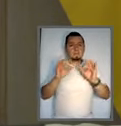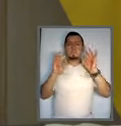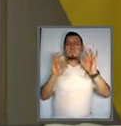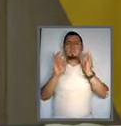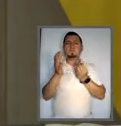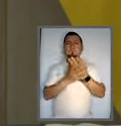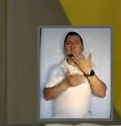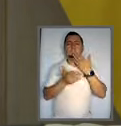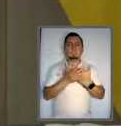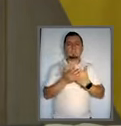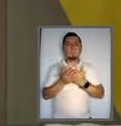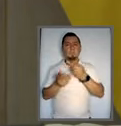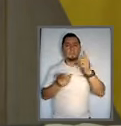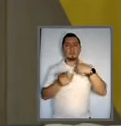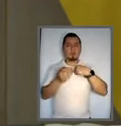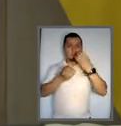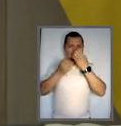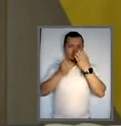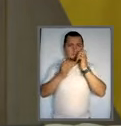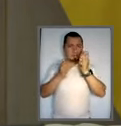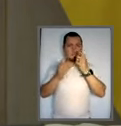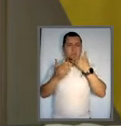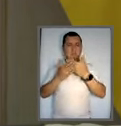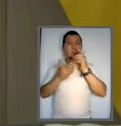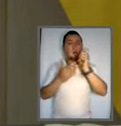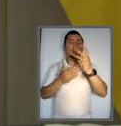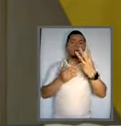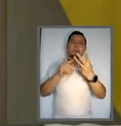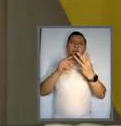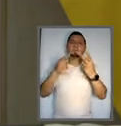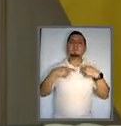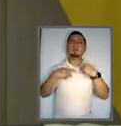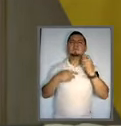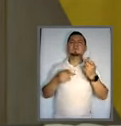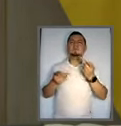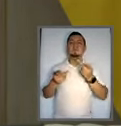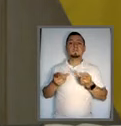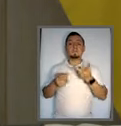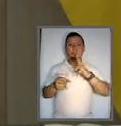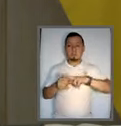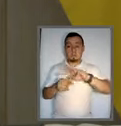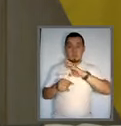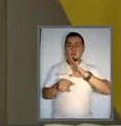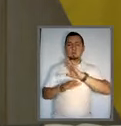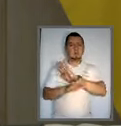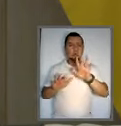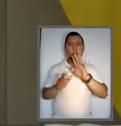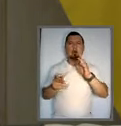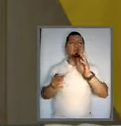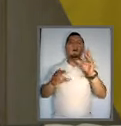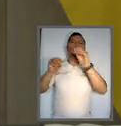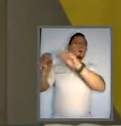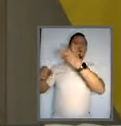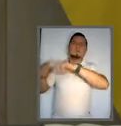que habían salido ya adelante. Si quieren les checo bien el detalle del otro caso, pero en general ya ahorita no tenemos casos hospitalizados, aunque ya está habilitado en